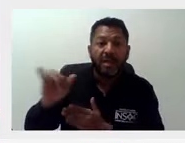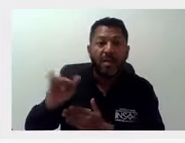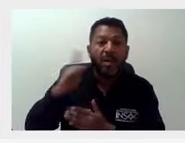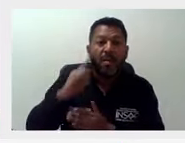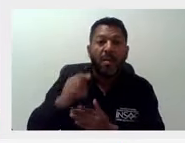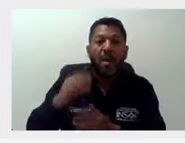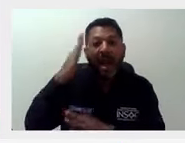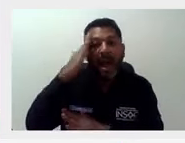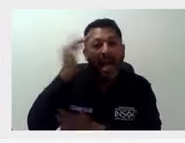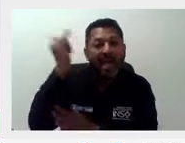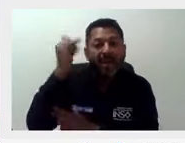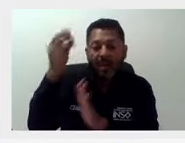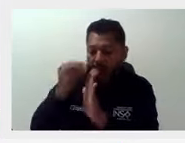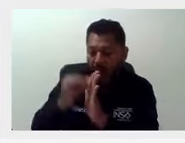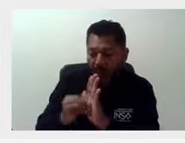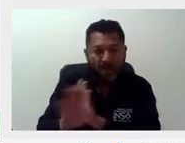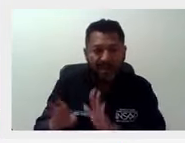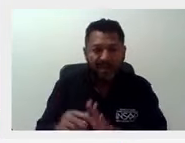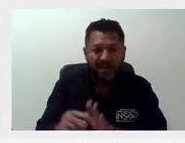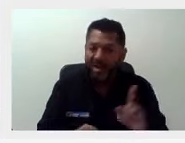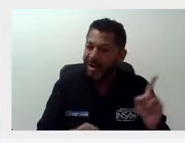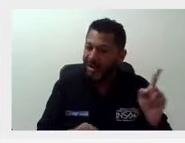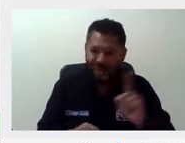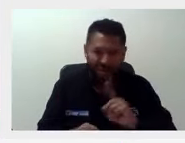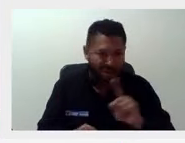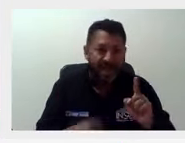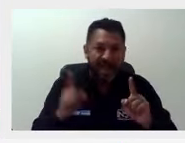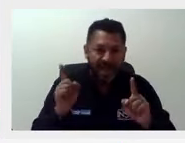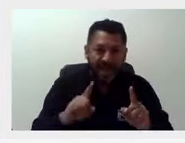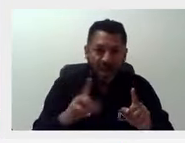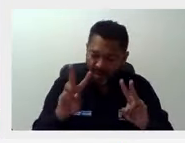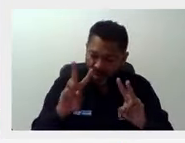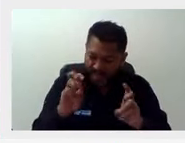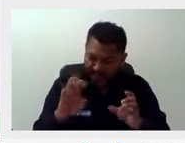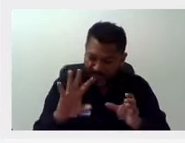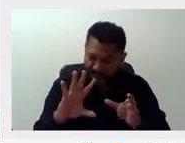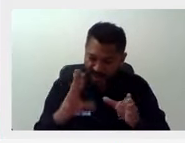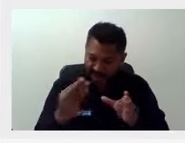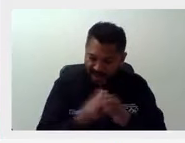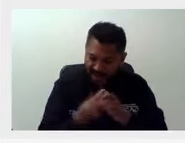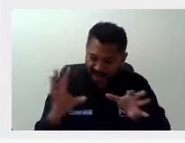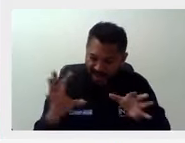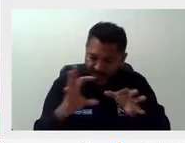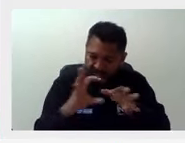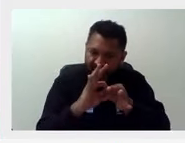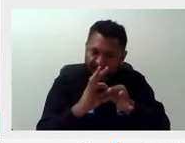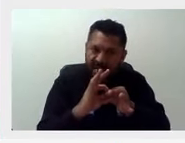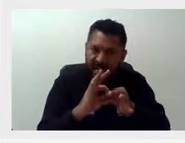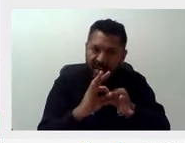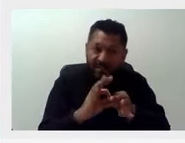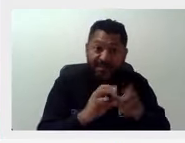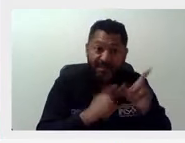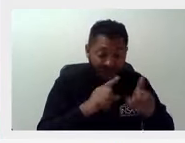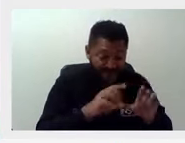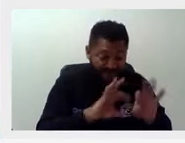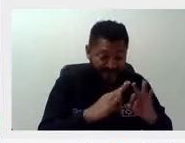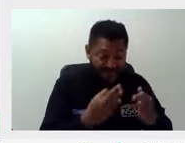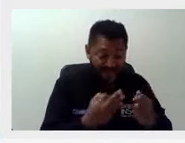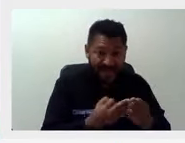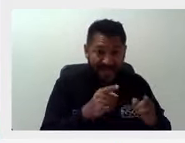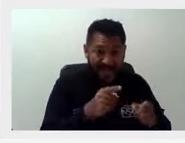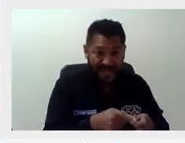tema vinculante. Muchas familias nos contaban lo feliz que se ponía su hijo con la